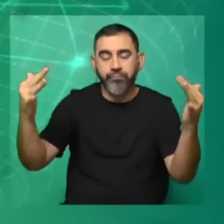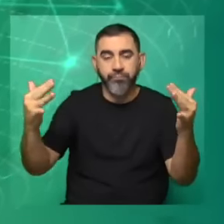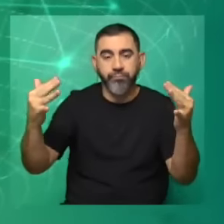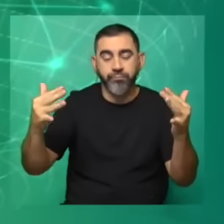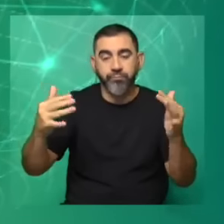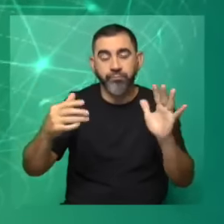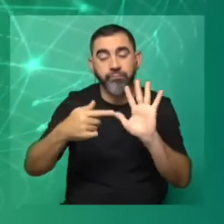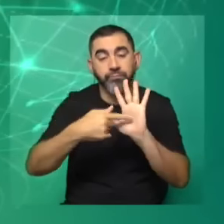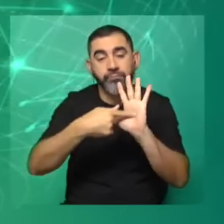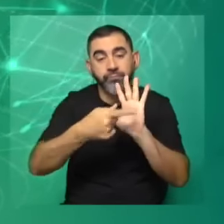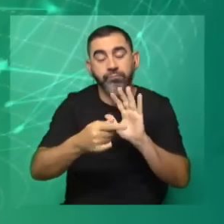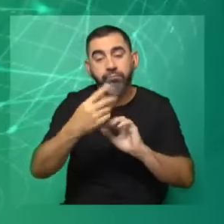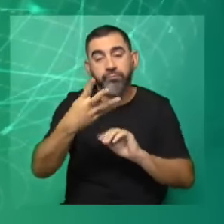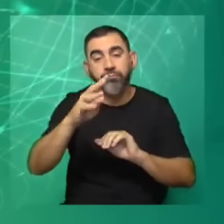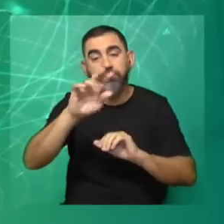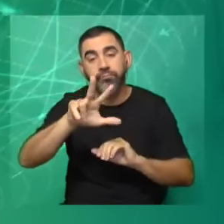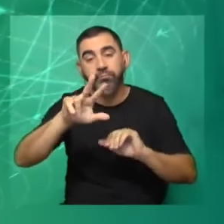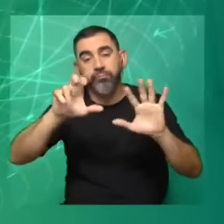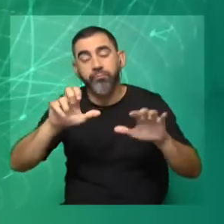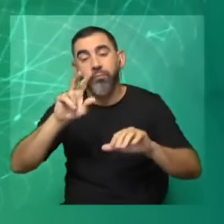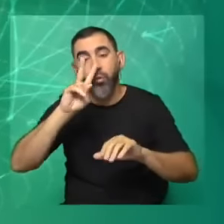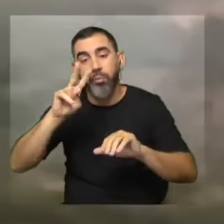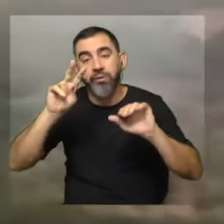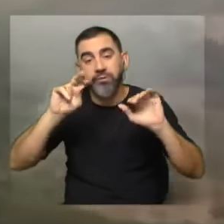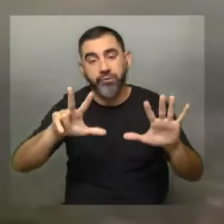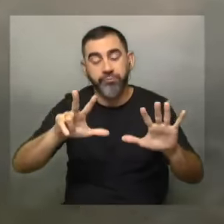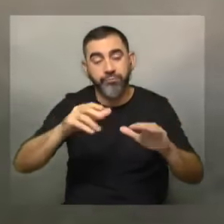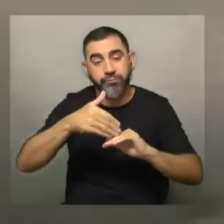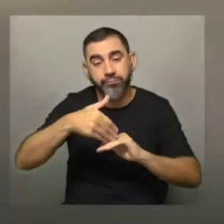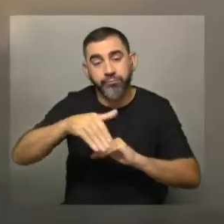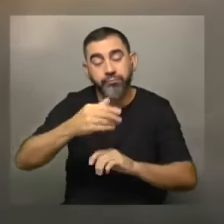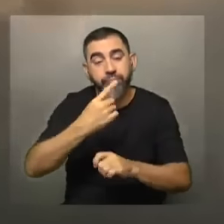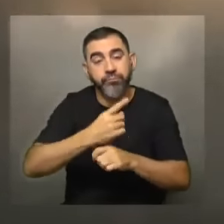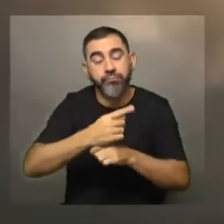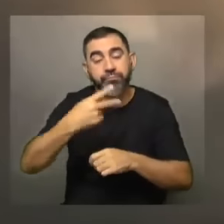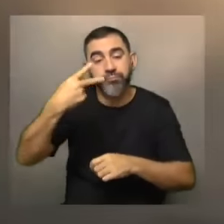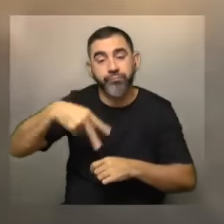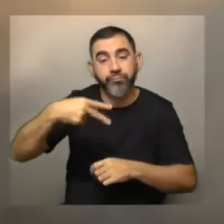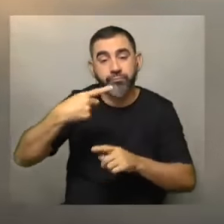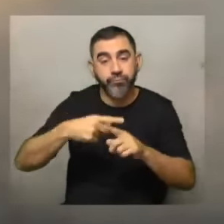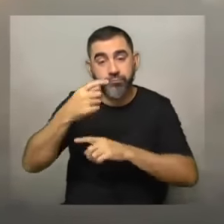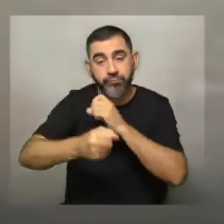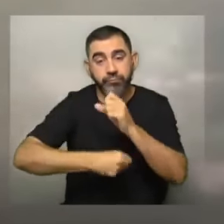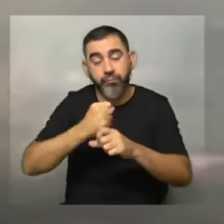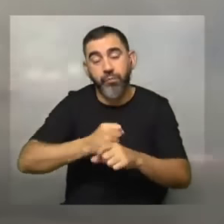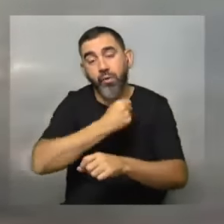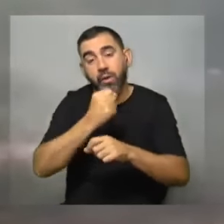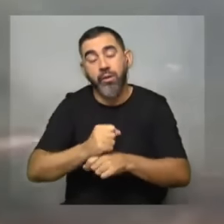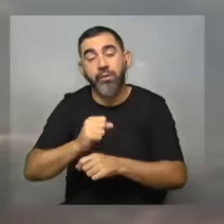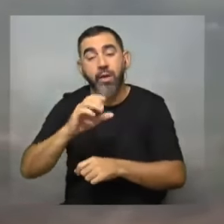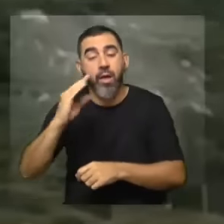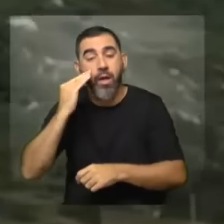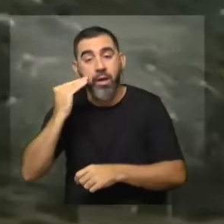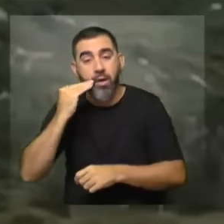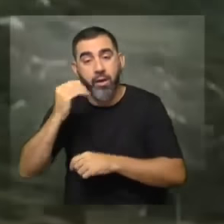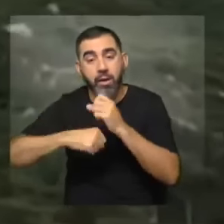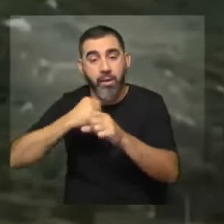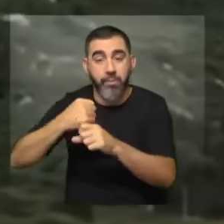establecido en el decreto 436 de 2007 que establece que a partir del primero de noviembre de cada año y hasta la segunda quincena de abril del